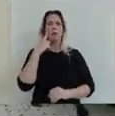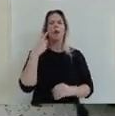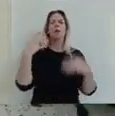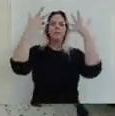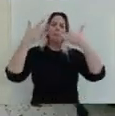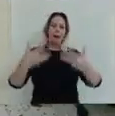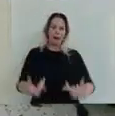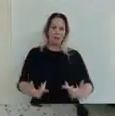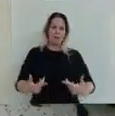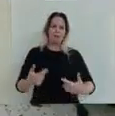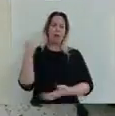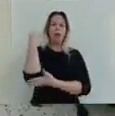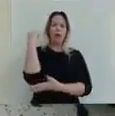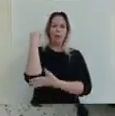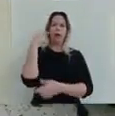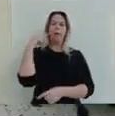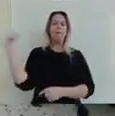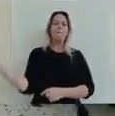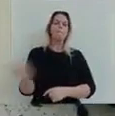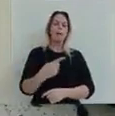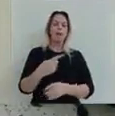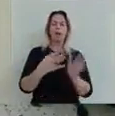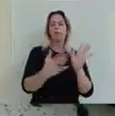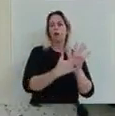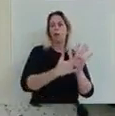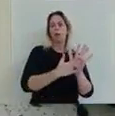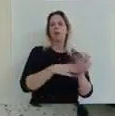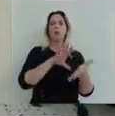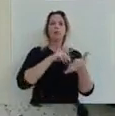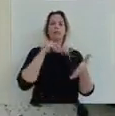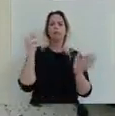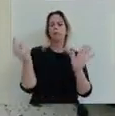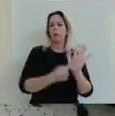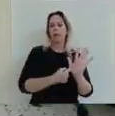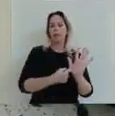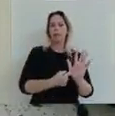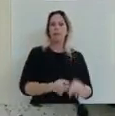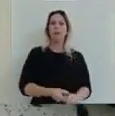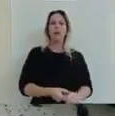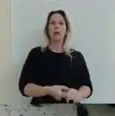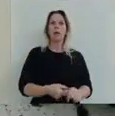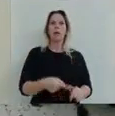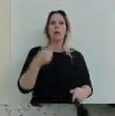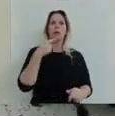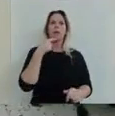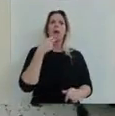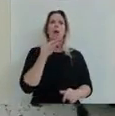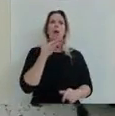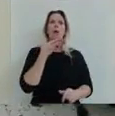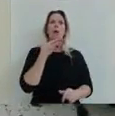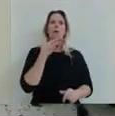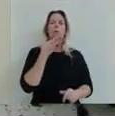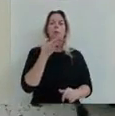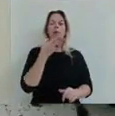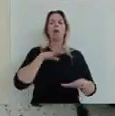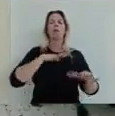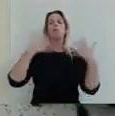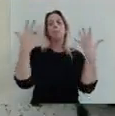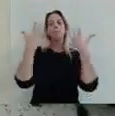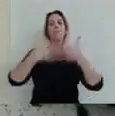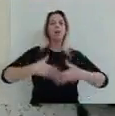al periodo 2019. Concejal Niño. Sí, voy a solicitar que se dé lectura por secretaría, por favor, al proyecto. Proyecto